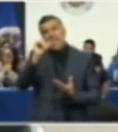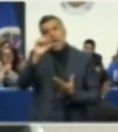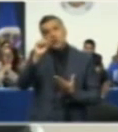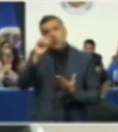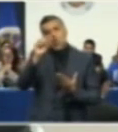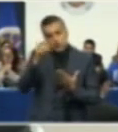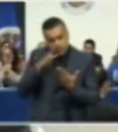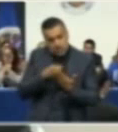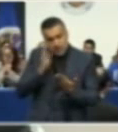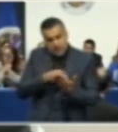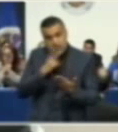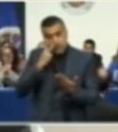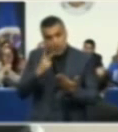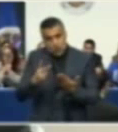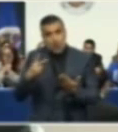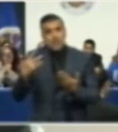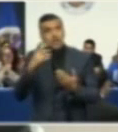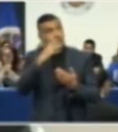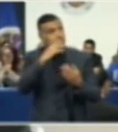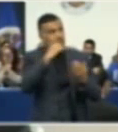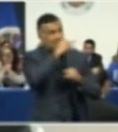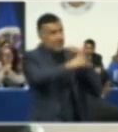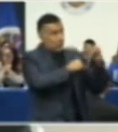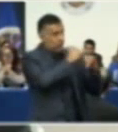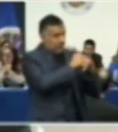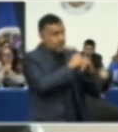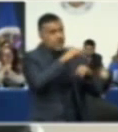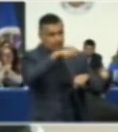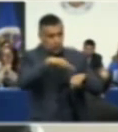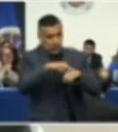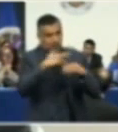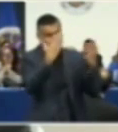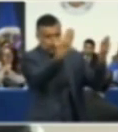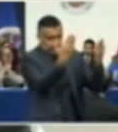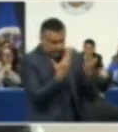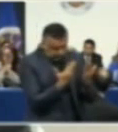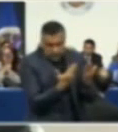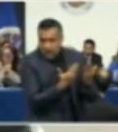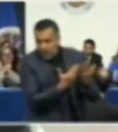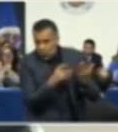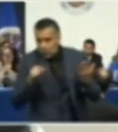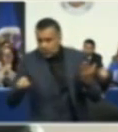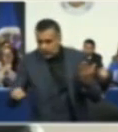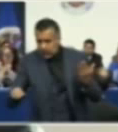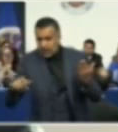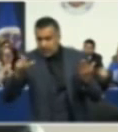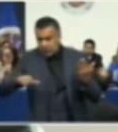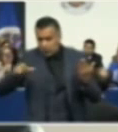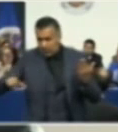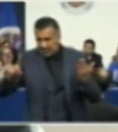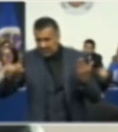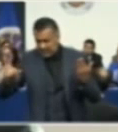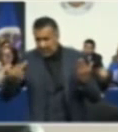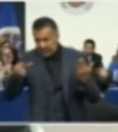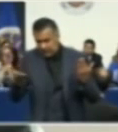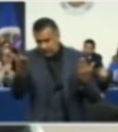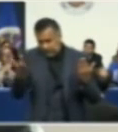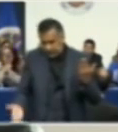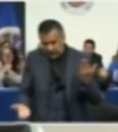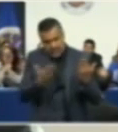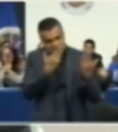como referencia las obligaciones internacionales y nacionales a las que el Estado peruano en materia de discapacidad se encuentra